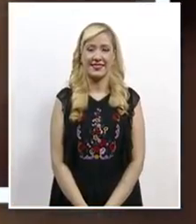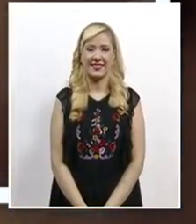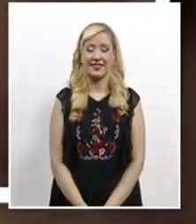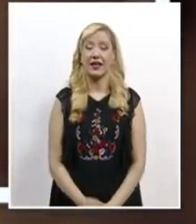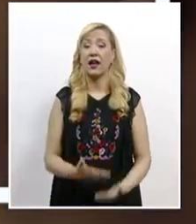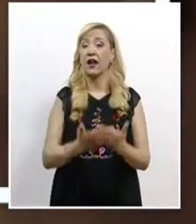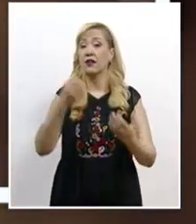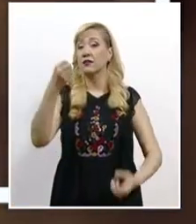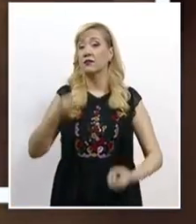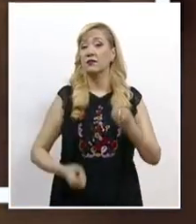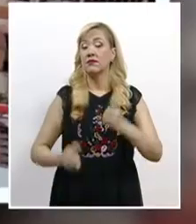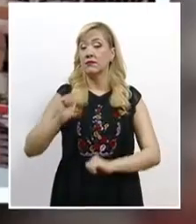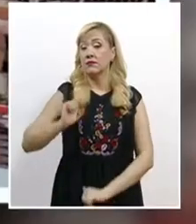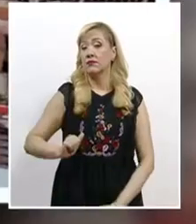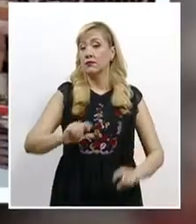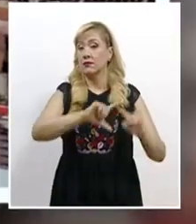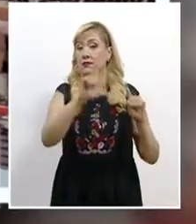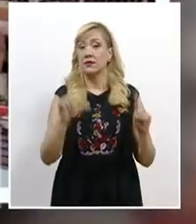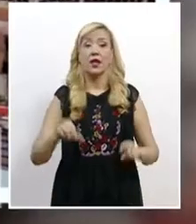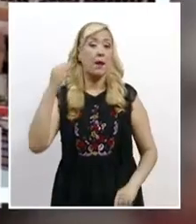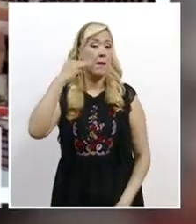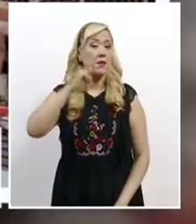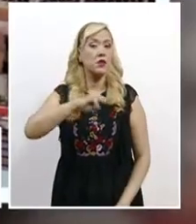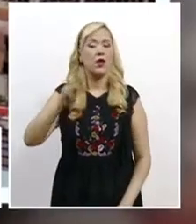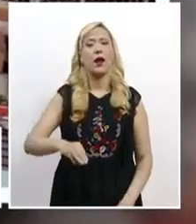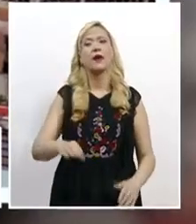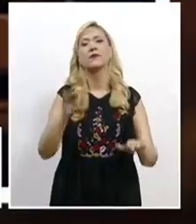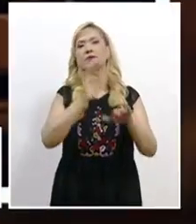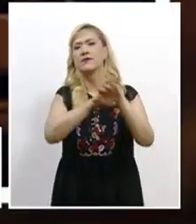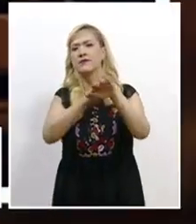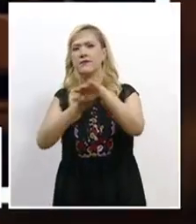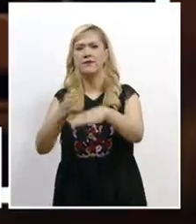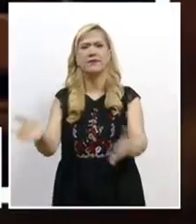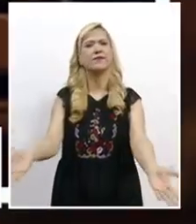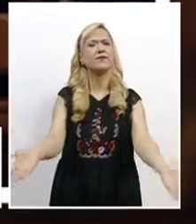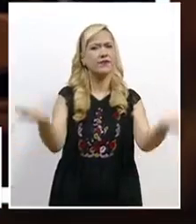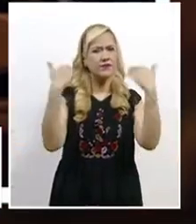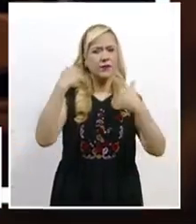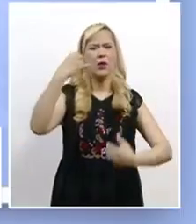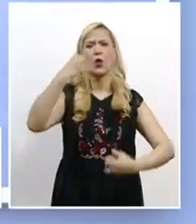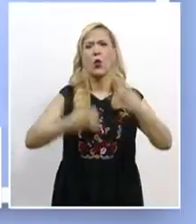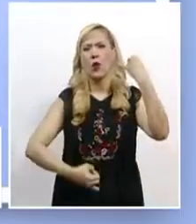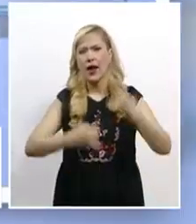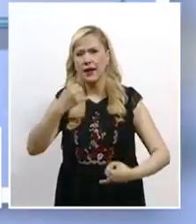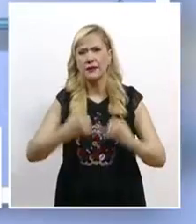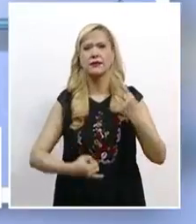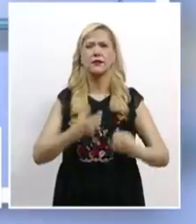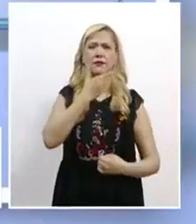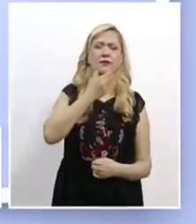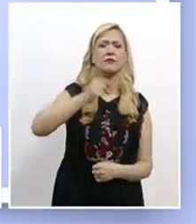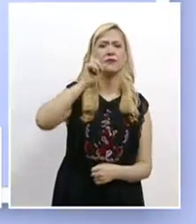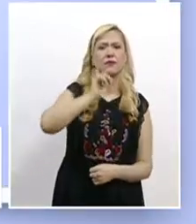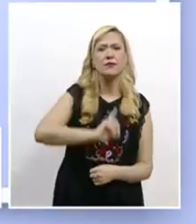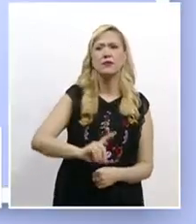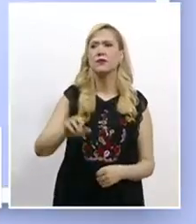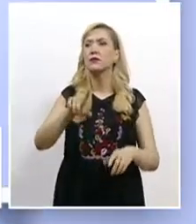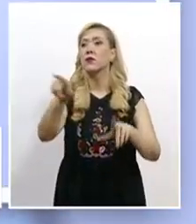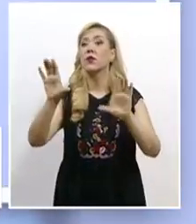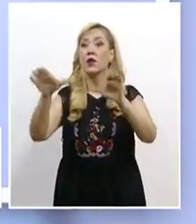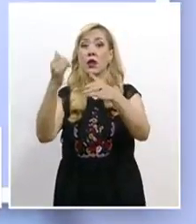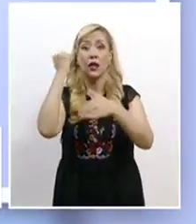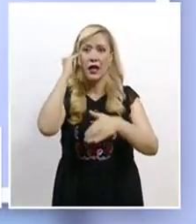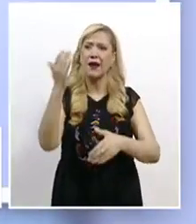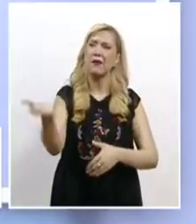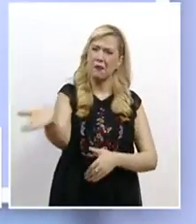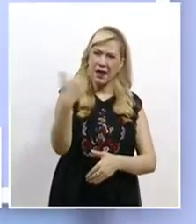El Poder Judicial de Michoacán convocó a juezas y jueces menores y comunales para conocer sus opiniones y necesidades, así